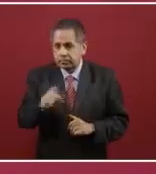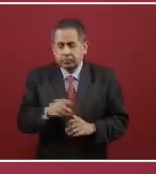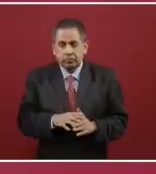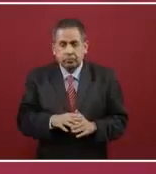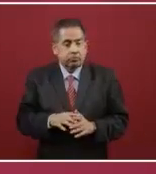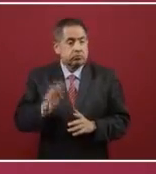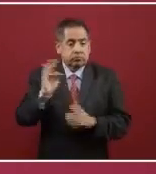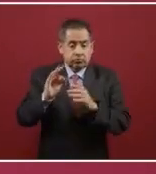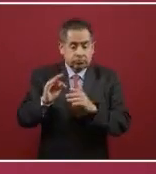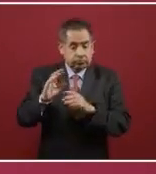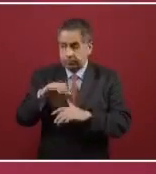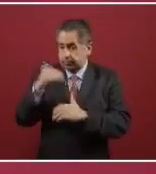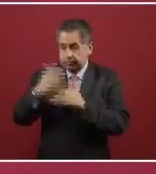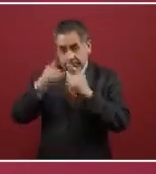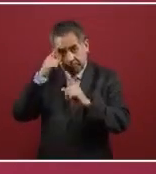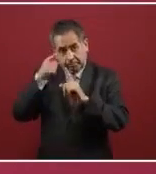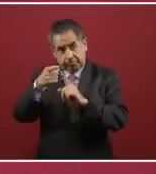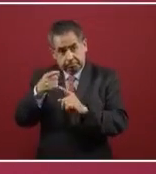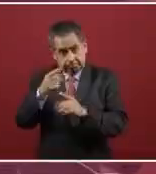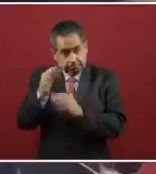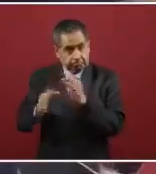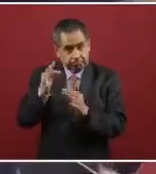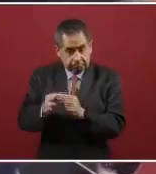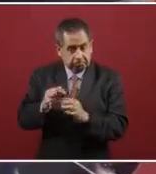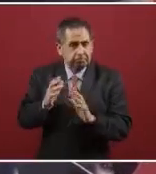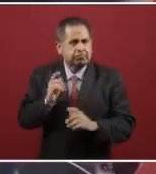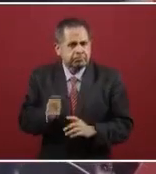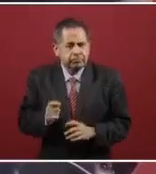después de que logremos eso, o en paralelo,